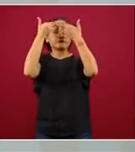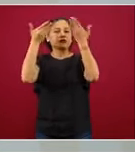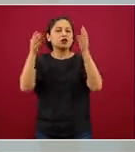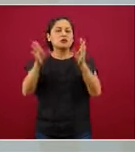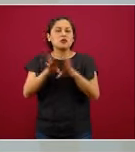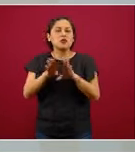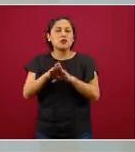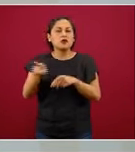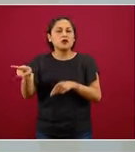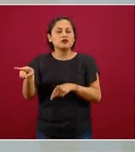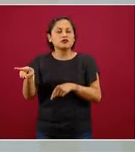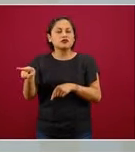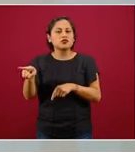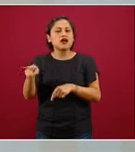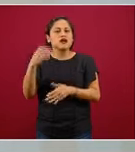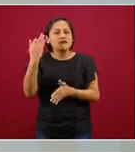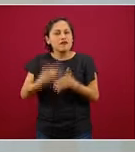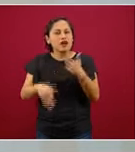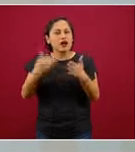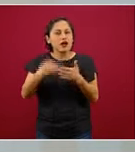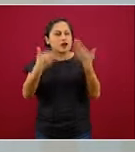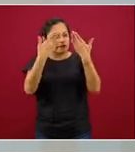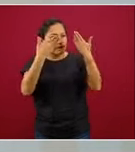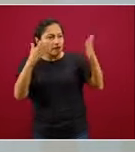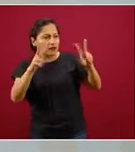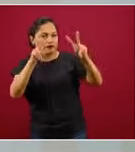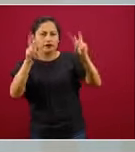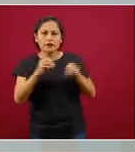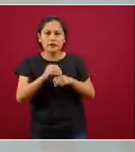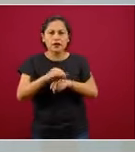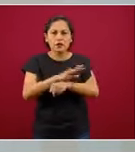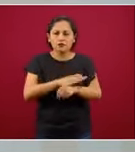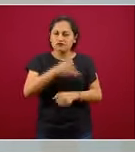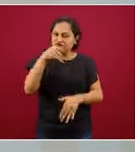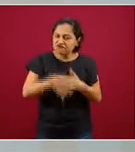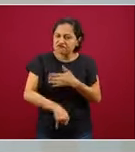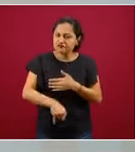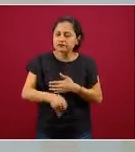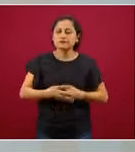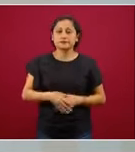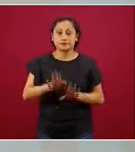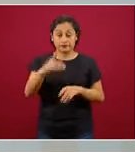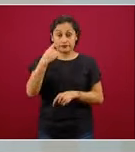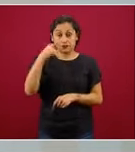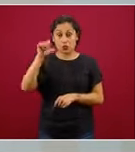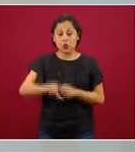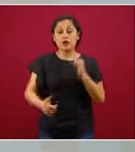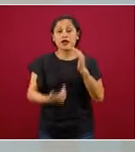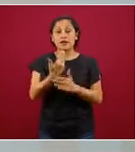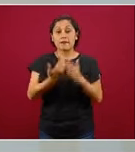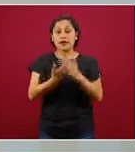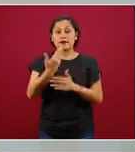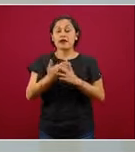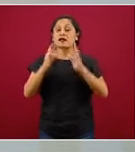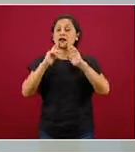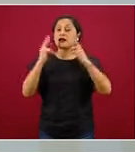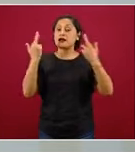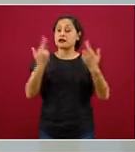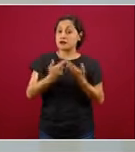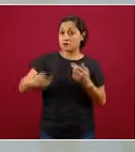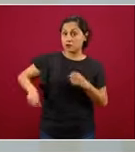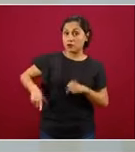escandalosas que nos revela esta pandemia de COVID. Esta mañana, por cierto, justo antes de la conferencia con los gobernadores, participé